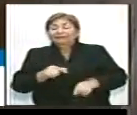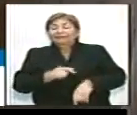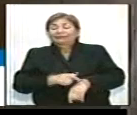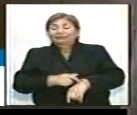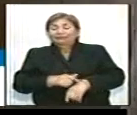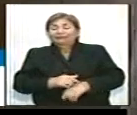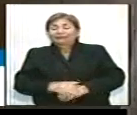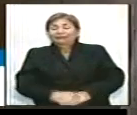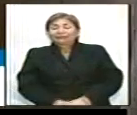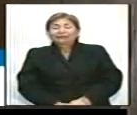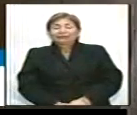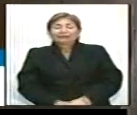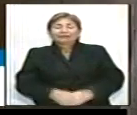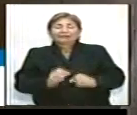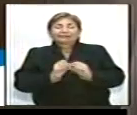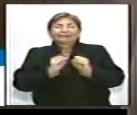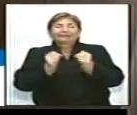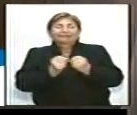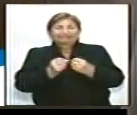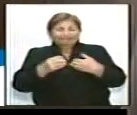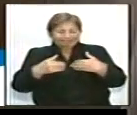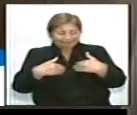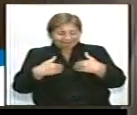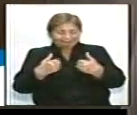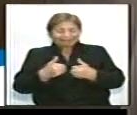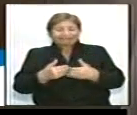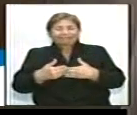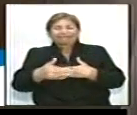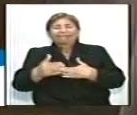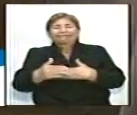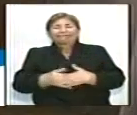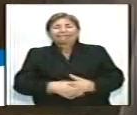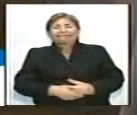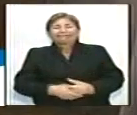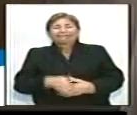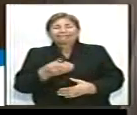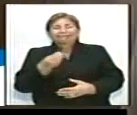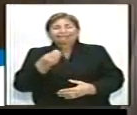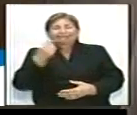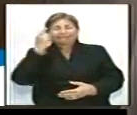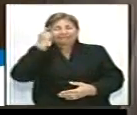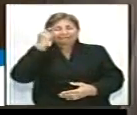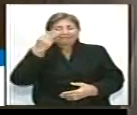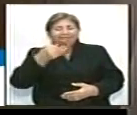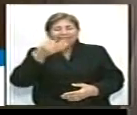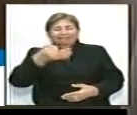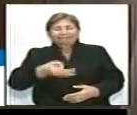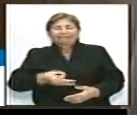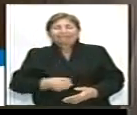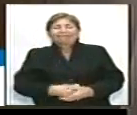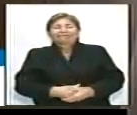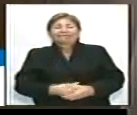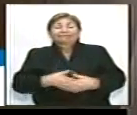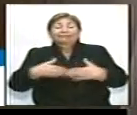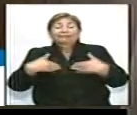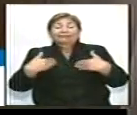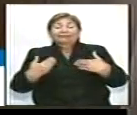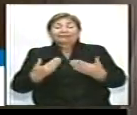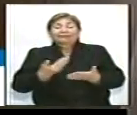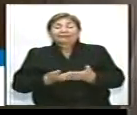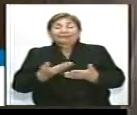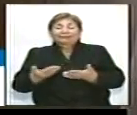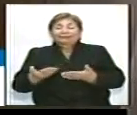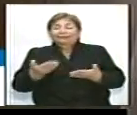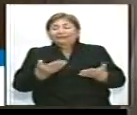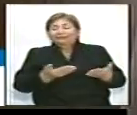periodo de sesiones, vamos a lograr sacar adelante, porque consideramos que es vital para poder promover las